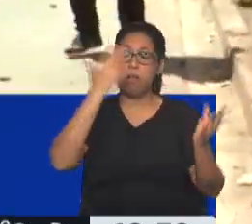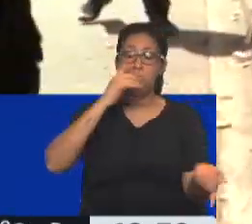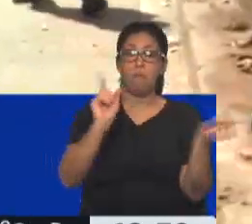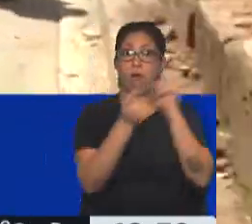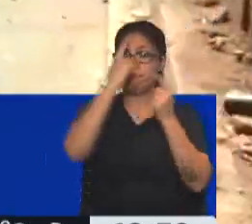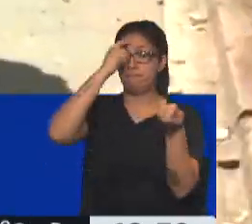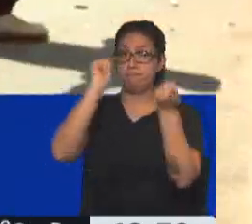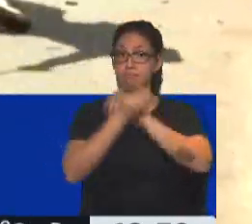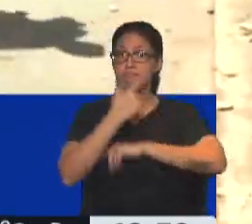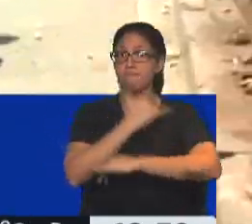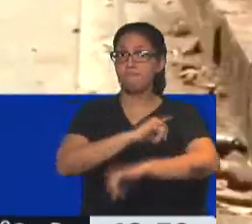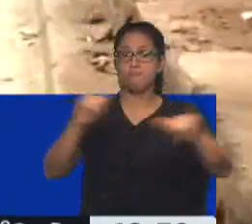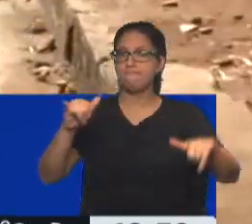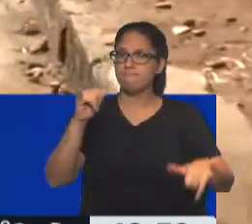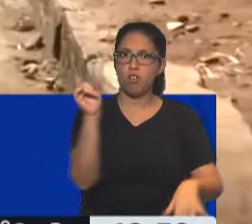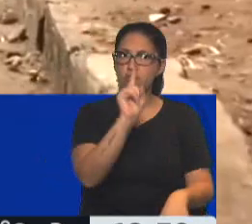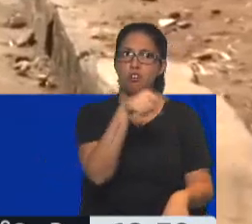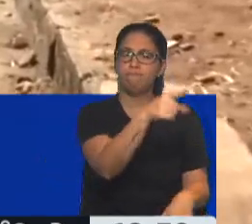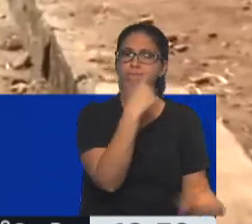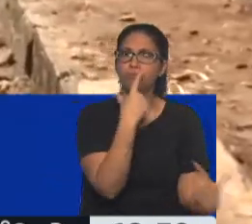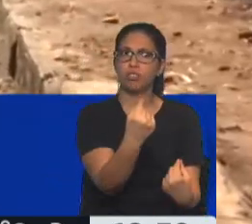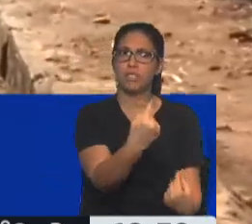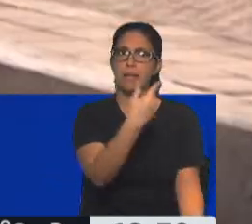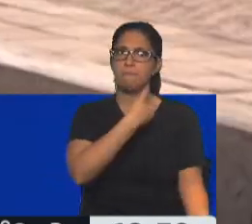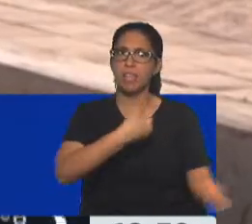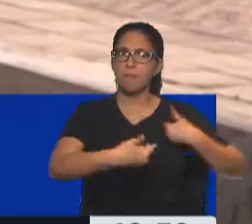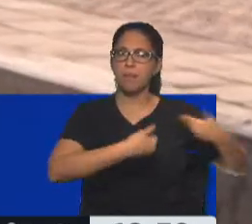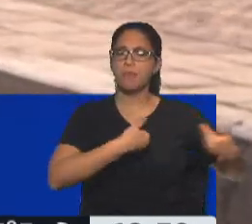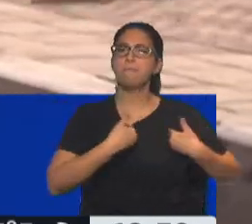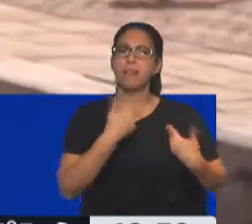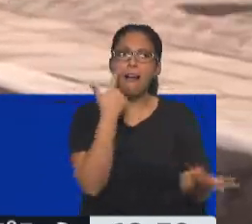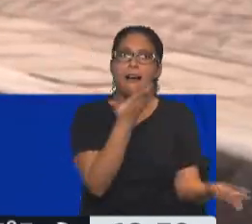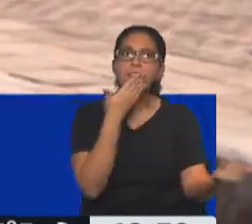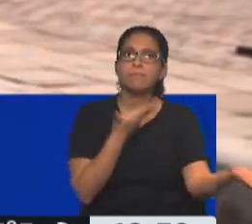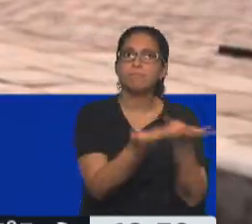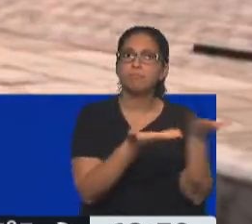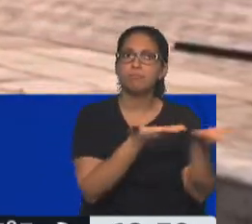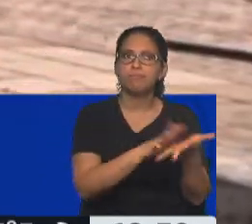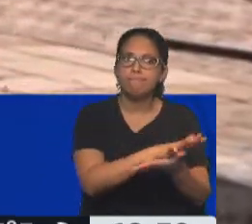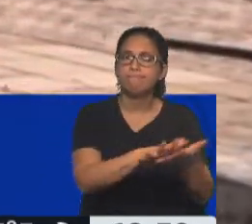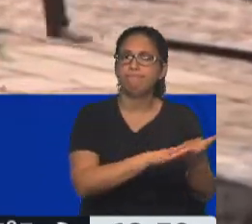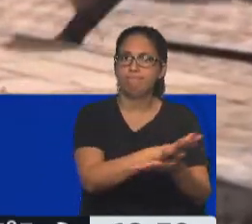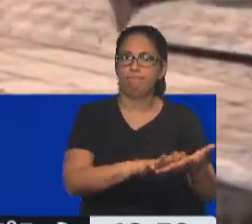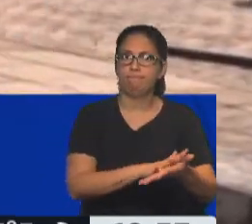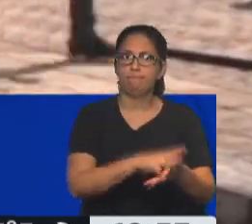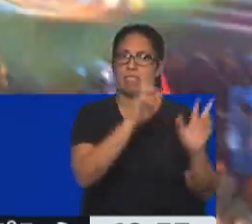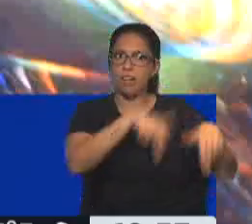postura, comprometiéndose a escuchar las demandas de los jóvenes que constituyen el núcleo principal de quienes salieron a las calles.